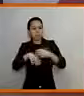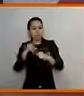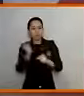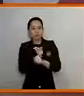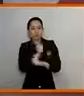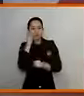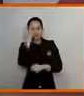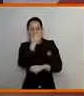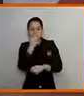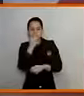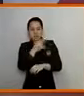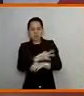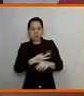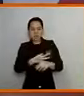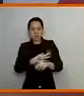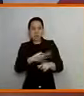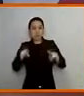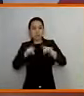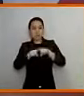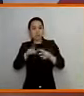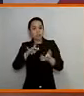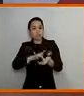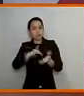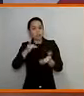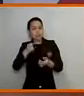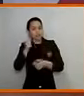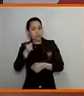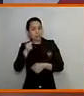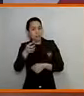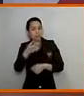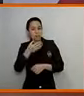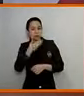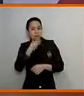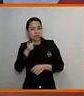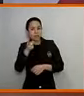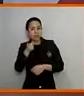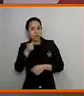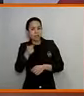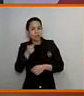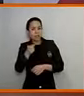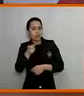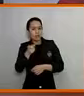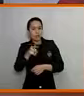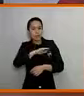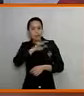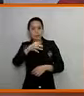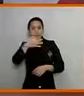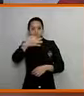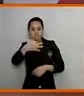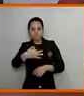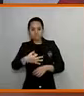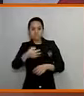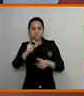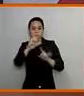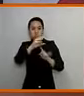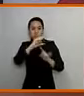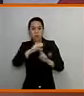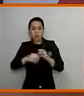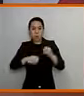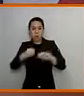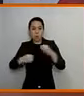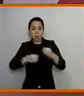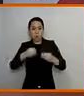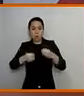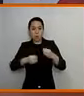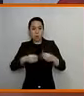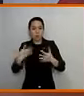en esta linda tarde. También agradecemos el apoyo de nuestro auditor, quien nos acompaña para constatar cada uno de nuestros procesos.